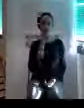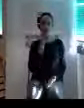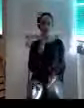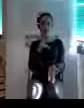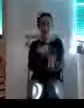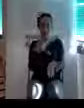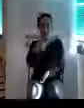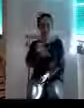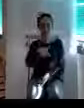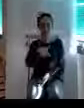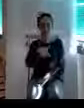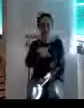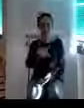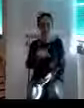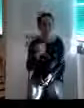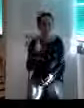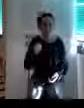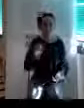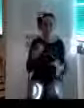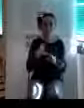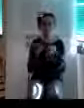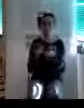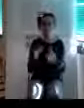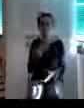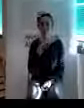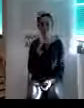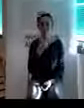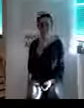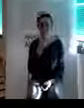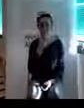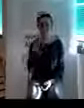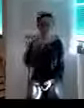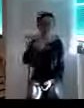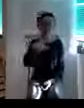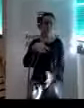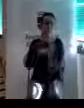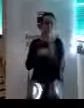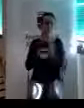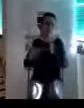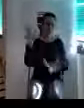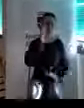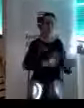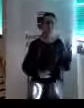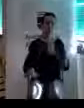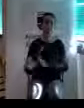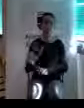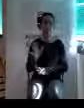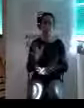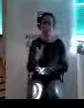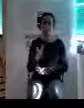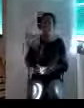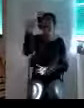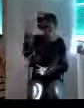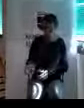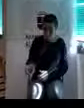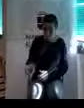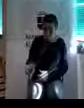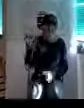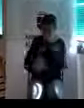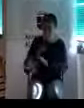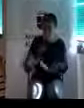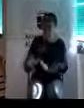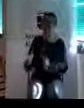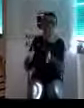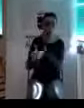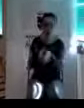consecuencia de lo que está pasando en el grupo socialista del gobierno que es un absoluto desastre de planificación y descoordinación lo es usted pero no son todos sus compañeros